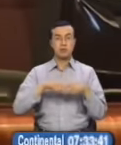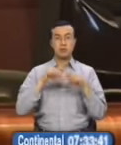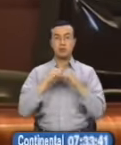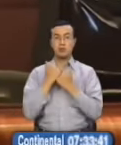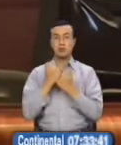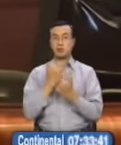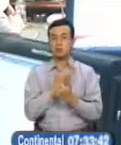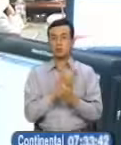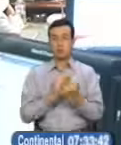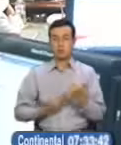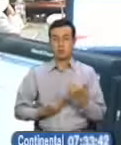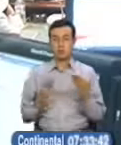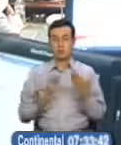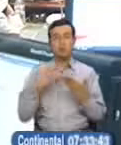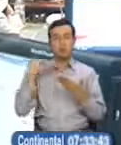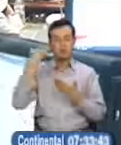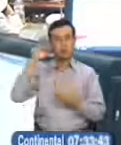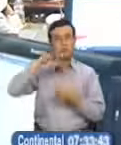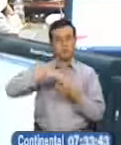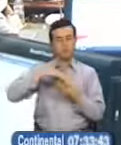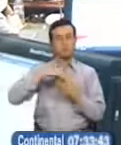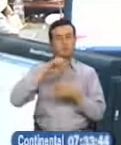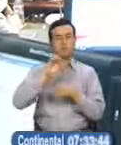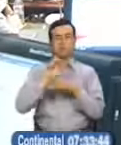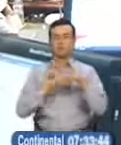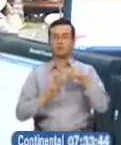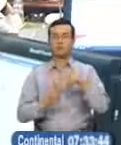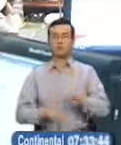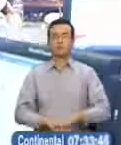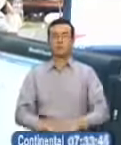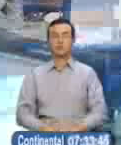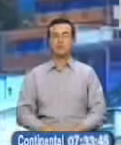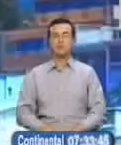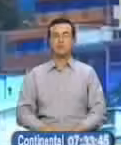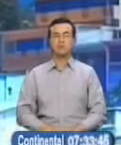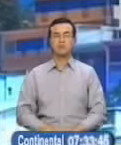de la Asamblea, la votación está pendiente. Alexis Moncayo, Ecuador TV.